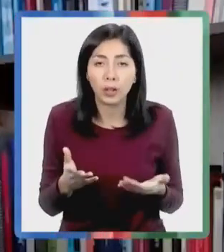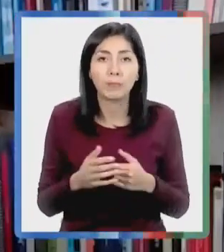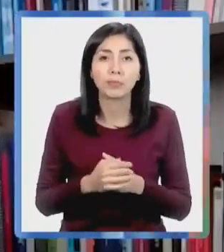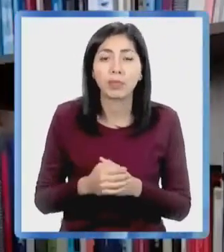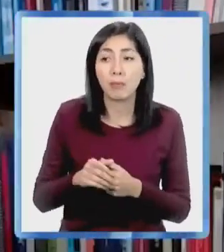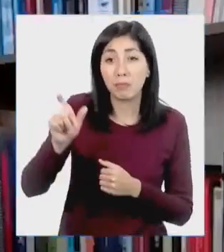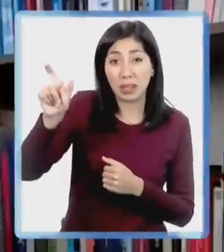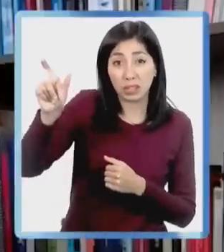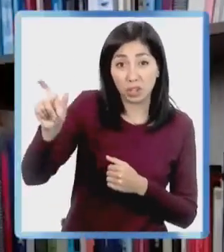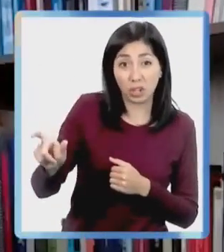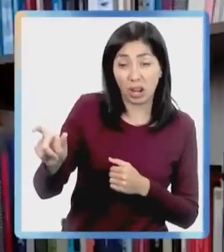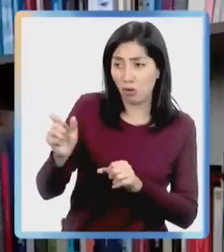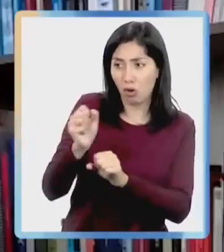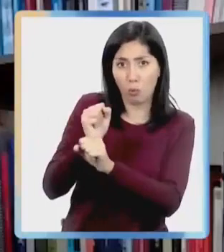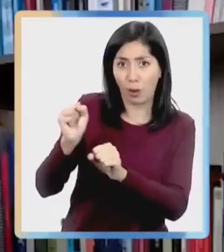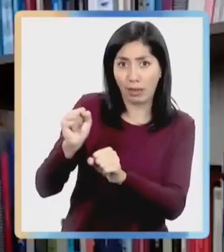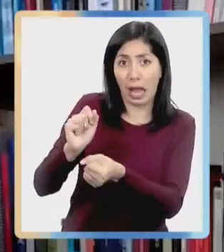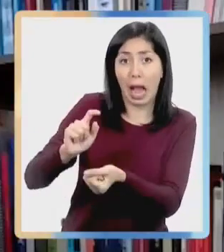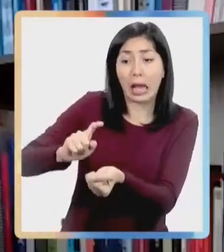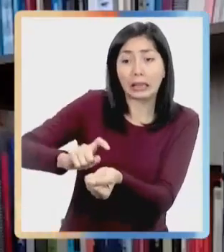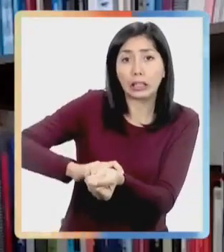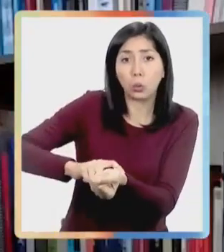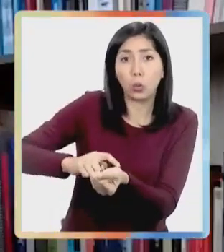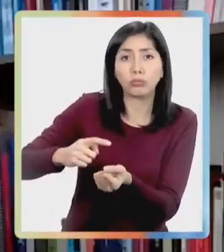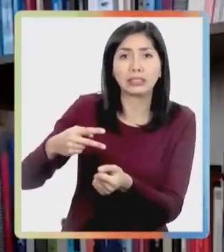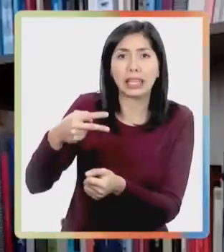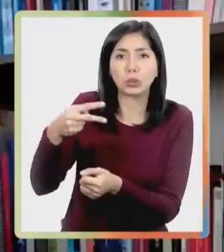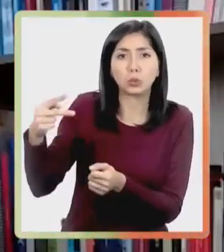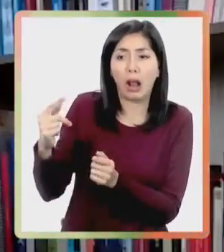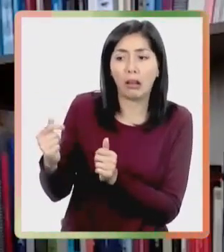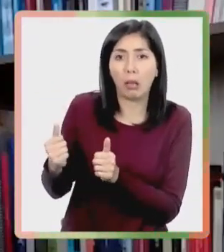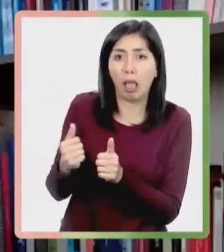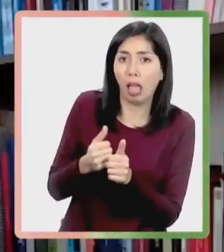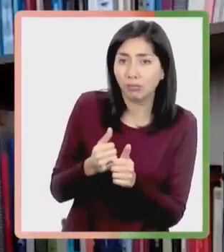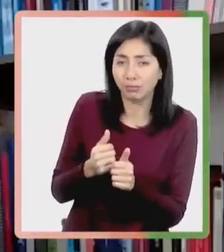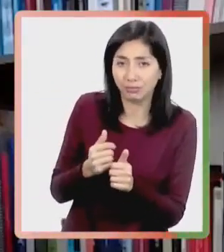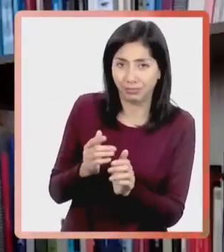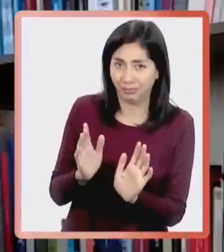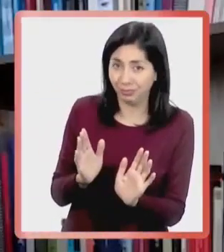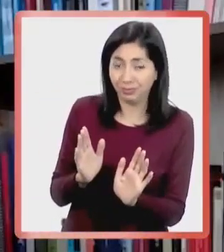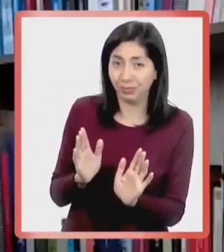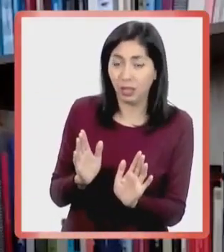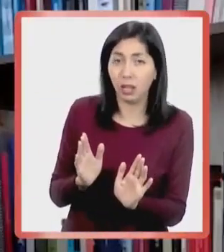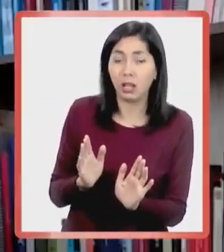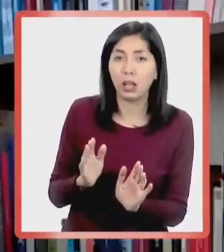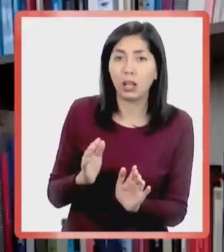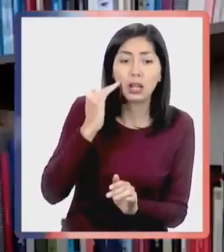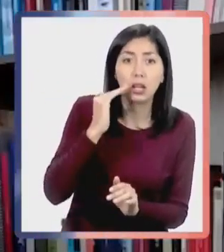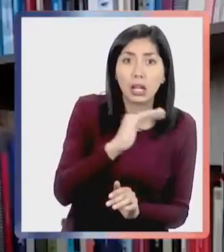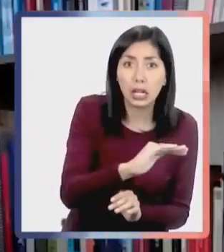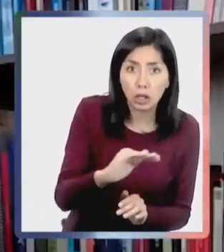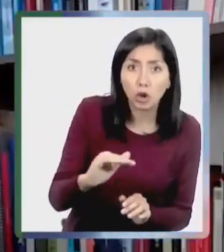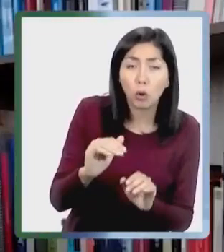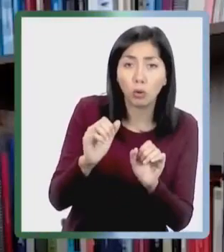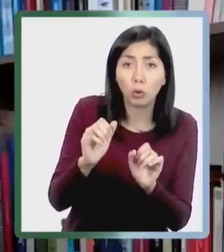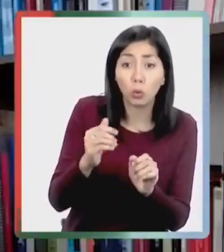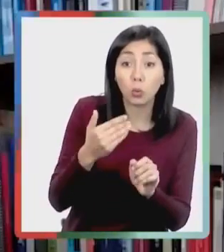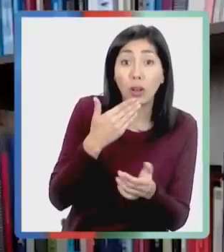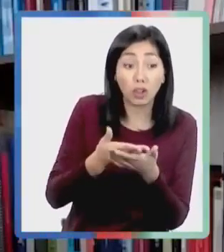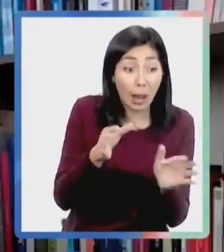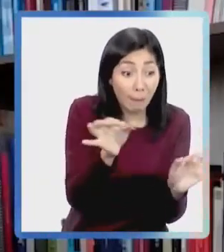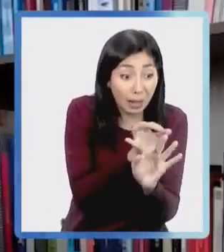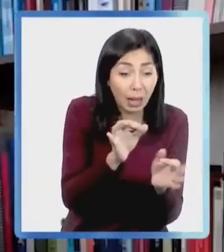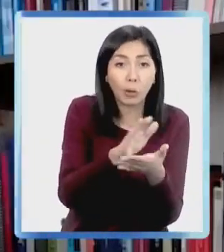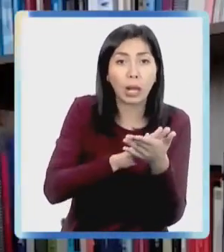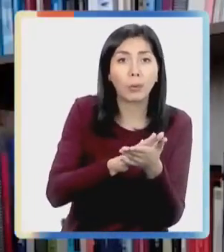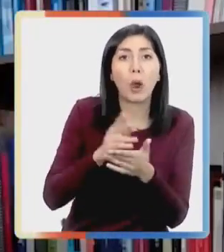tener ninguna actitud sexual con ellos o ellas, se darían cuenta que, por ejemplo, si alguien en la micro les expone los